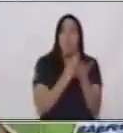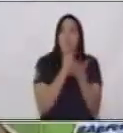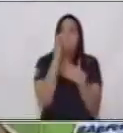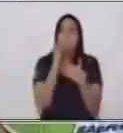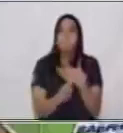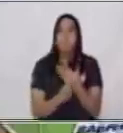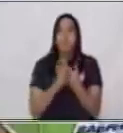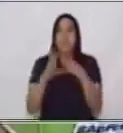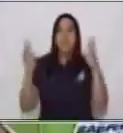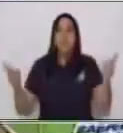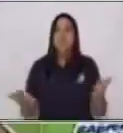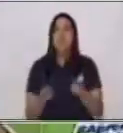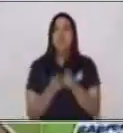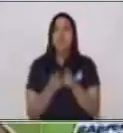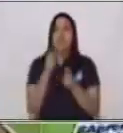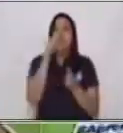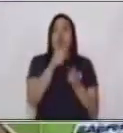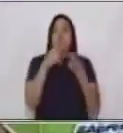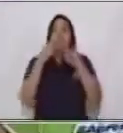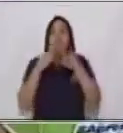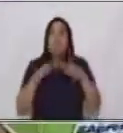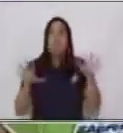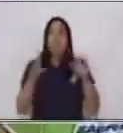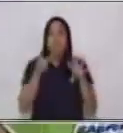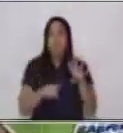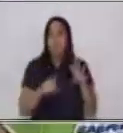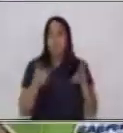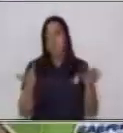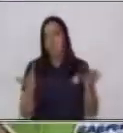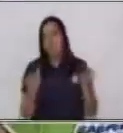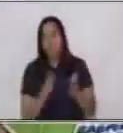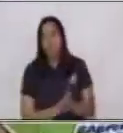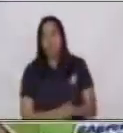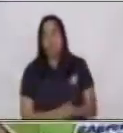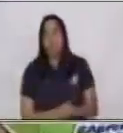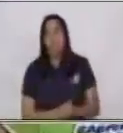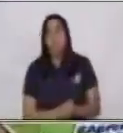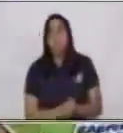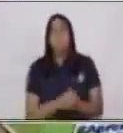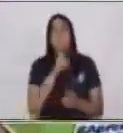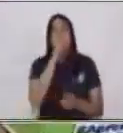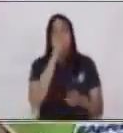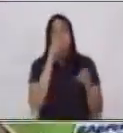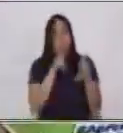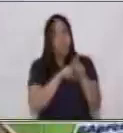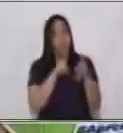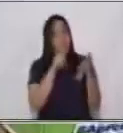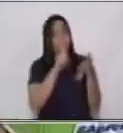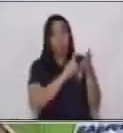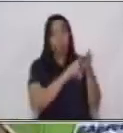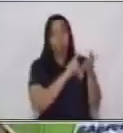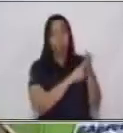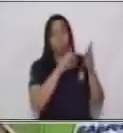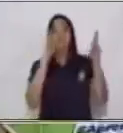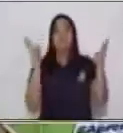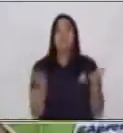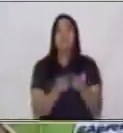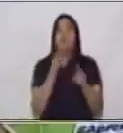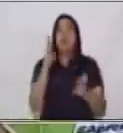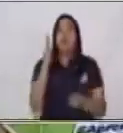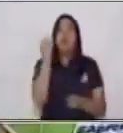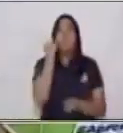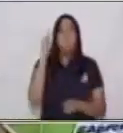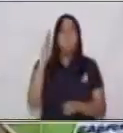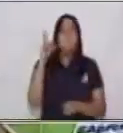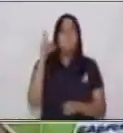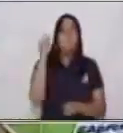aspectos principales de esa campaña o de ese proyecto comercial. Luego tenemos el resumen bibliográfico. Este se